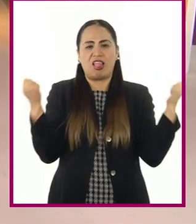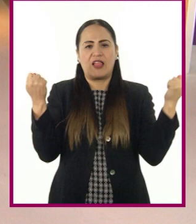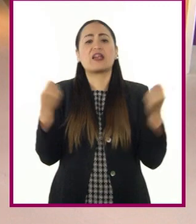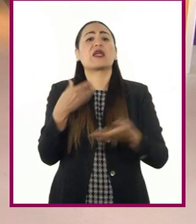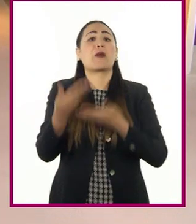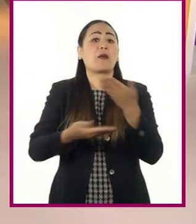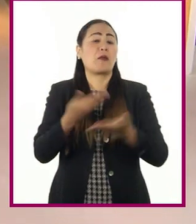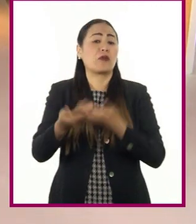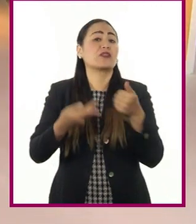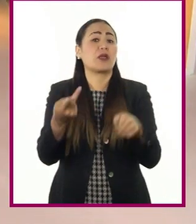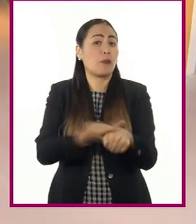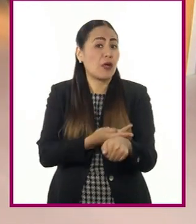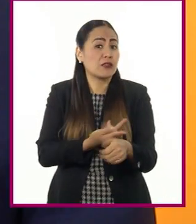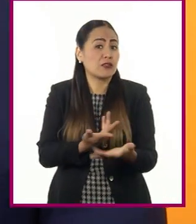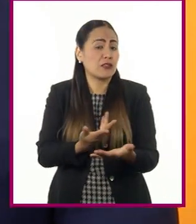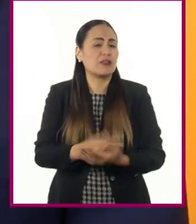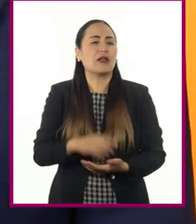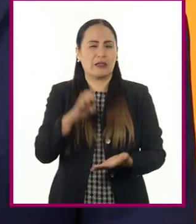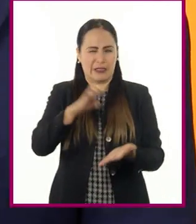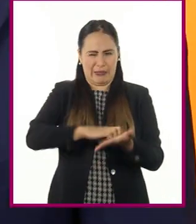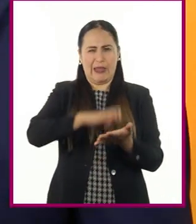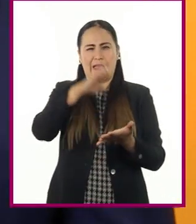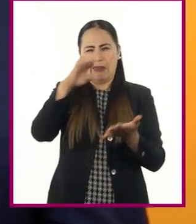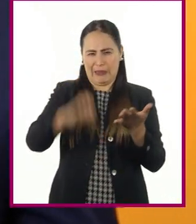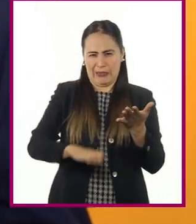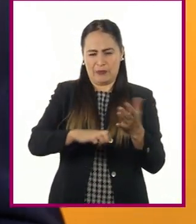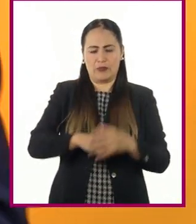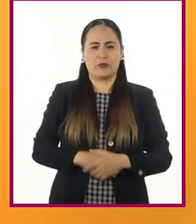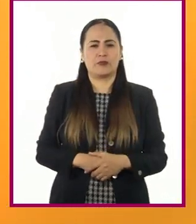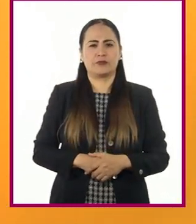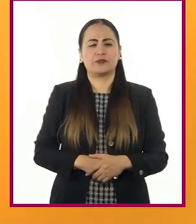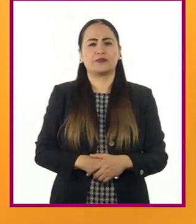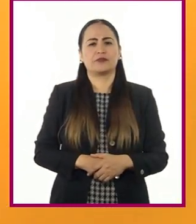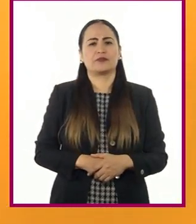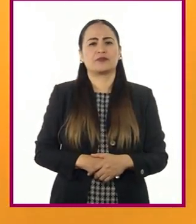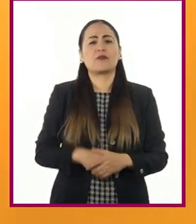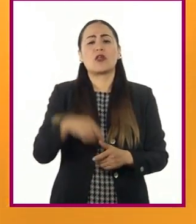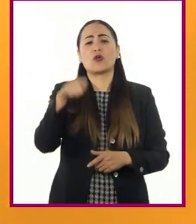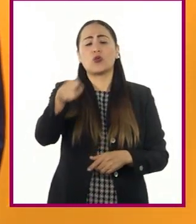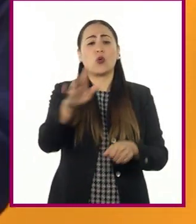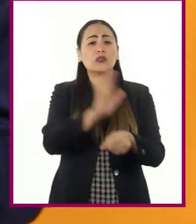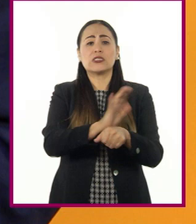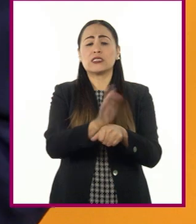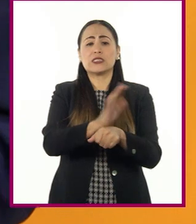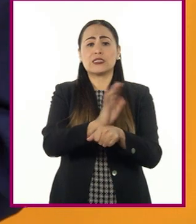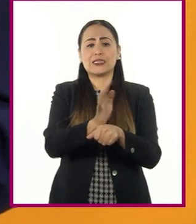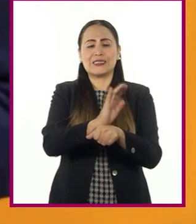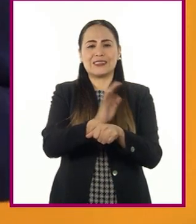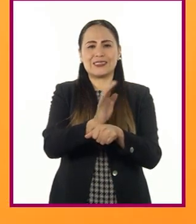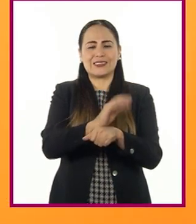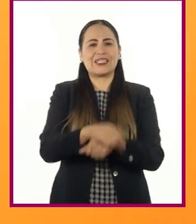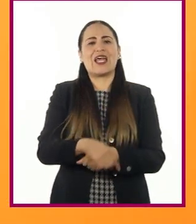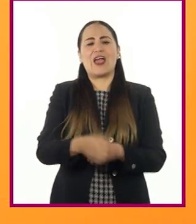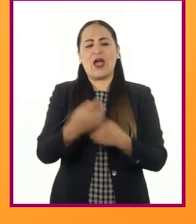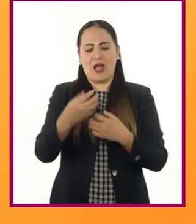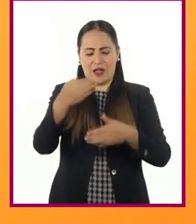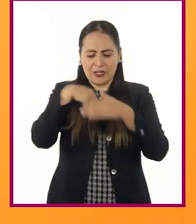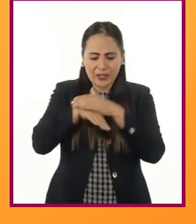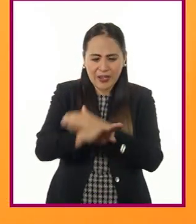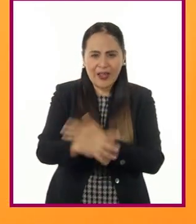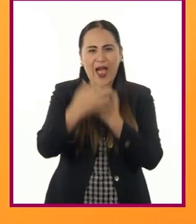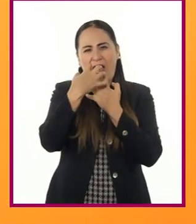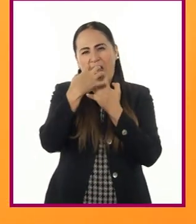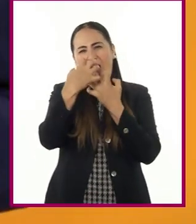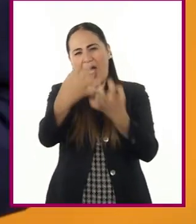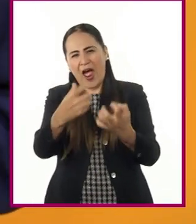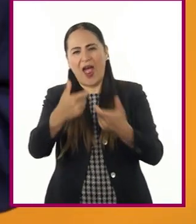Vamos a citar un ejemplo. Cuando entras a la sala de un cine gritando y riendo a carcajadas